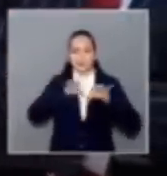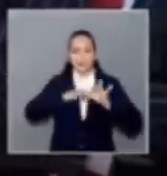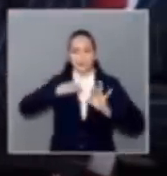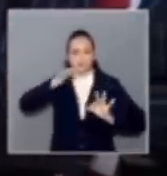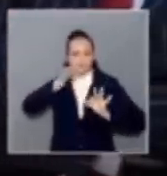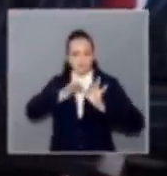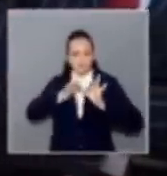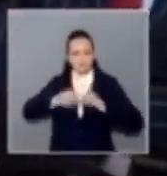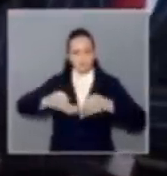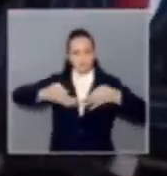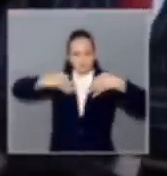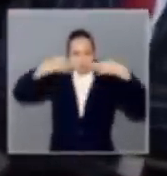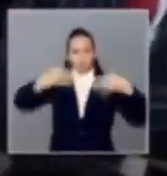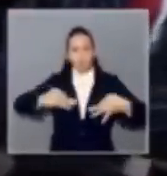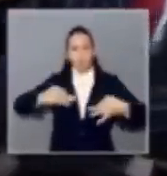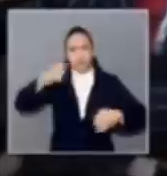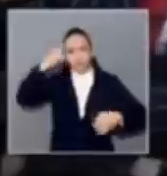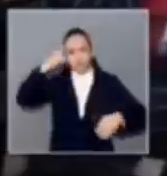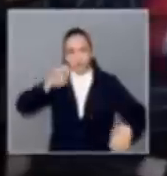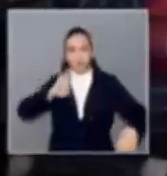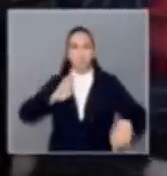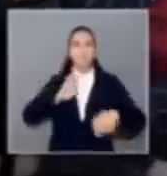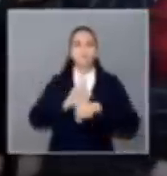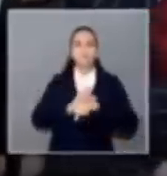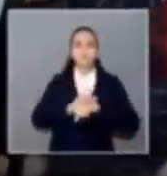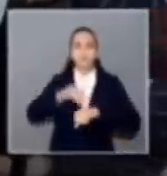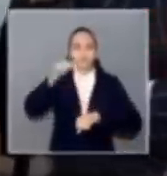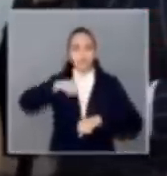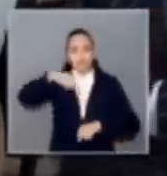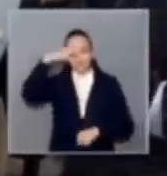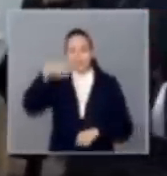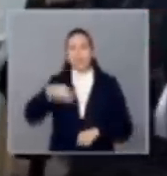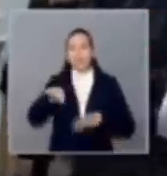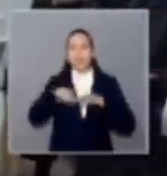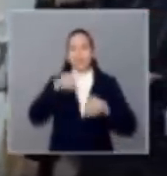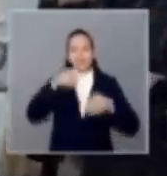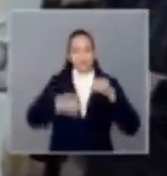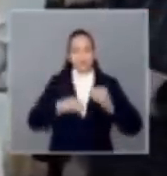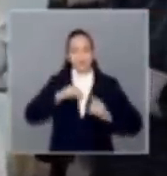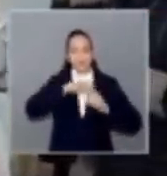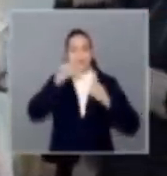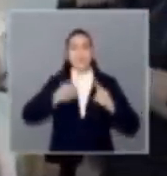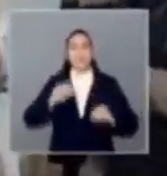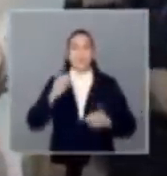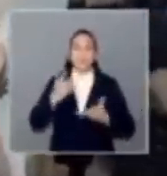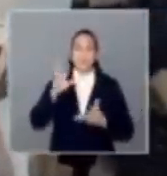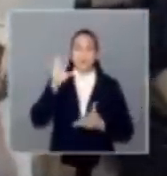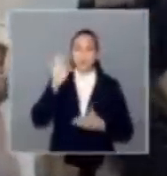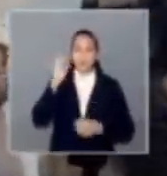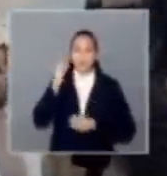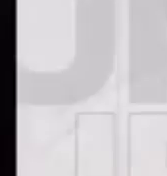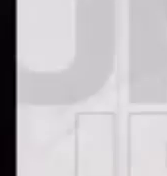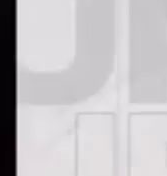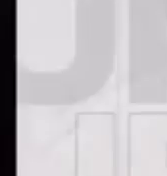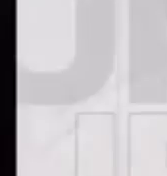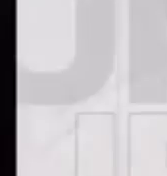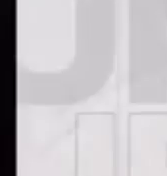trabajado incansablemente en esta institución por más de 40 años de